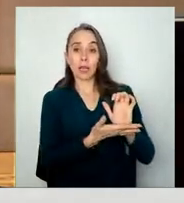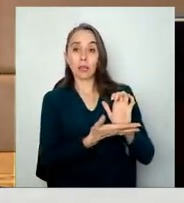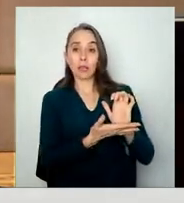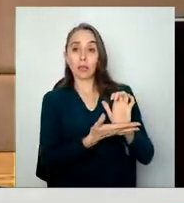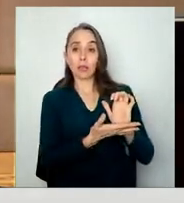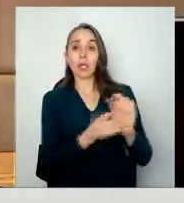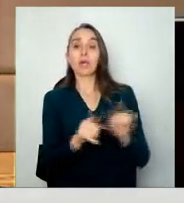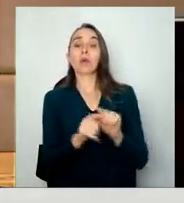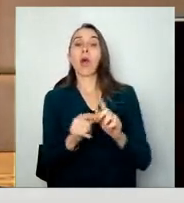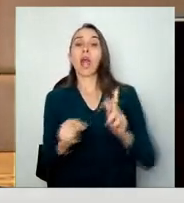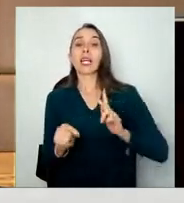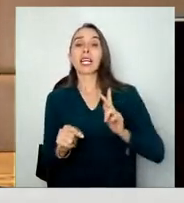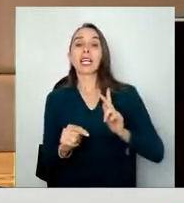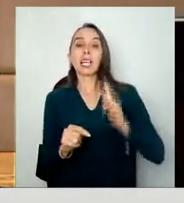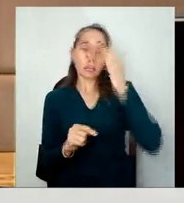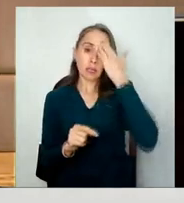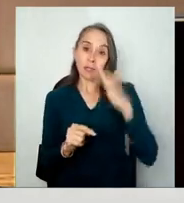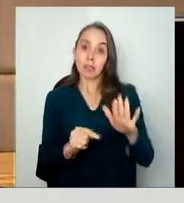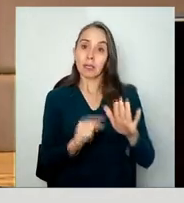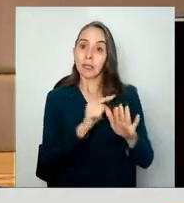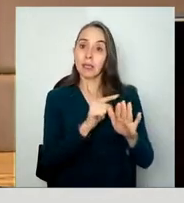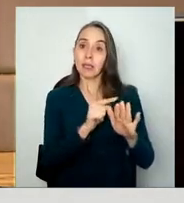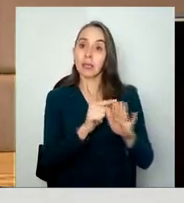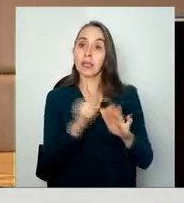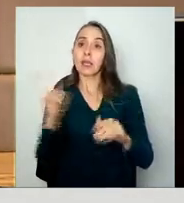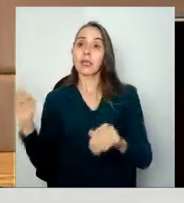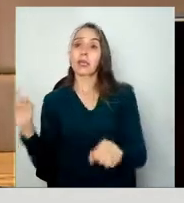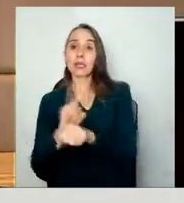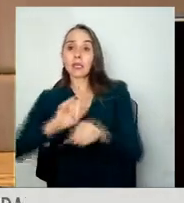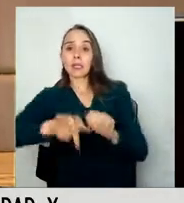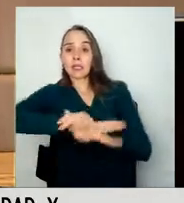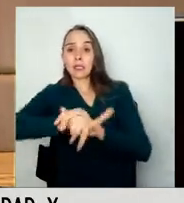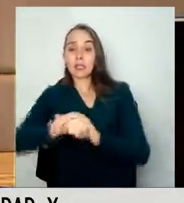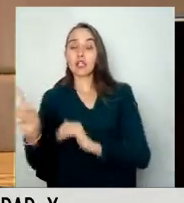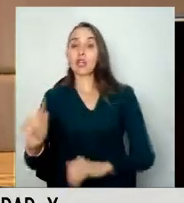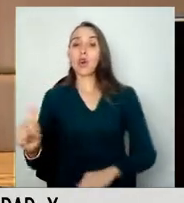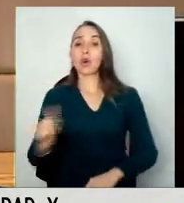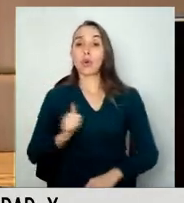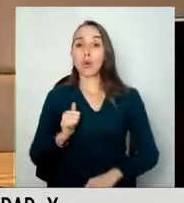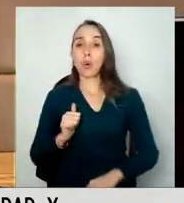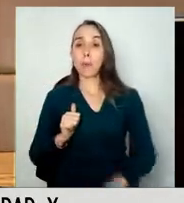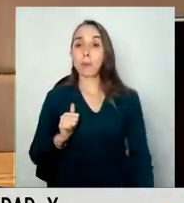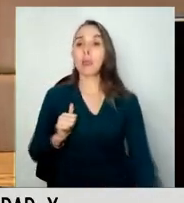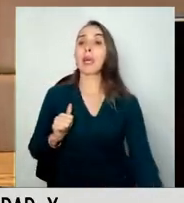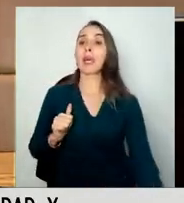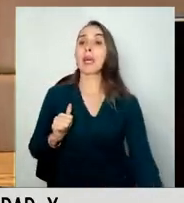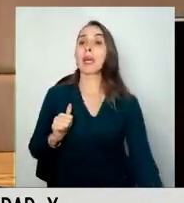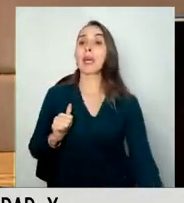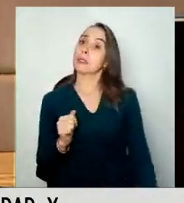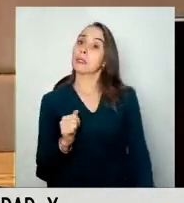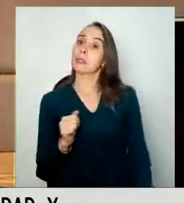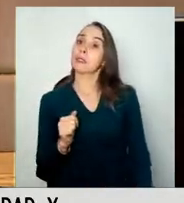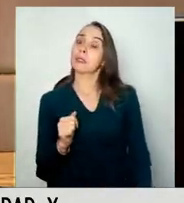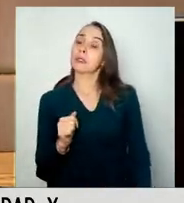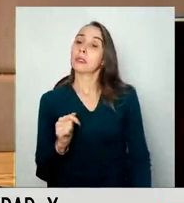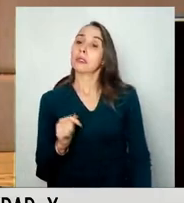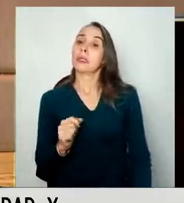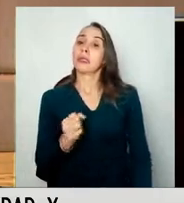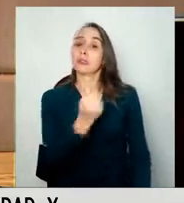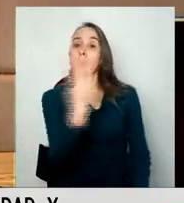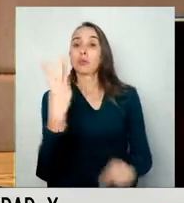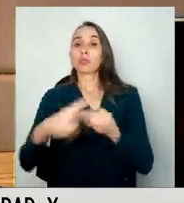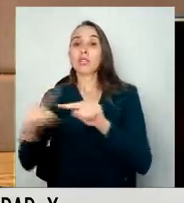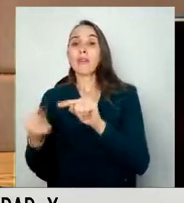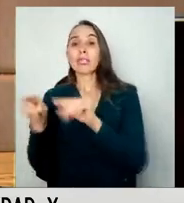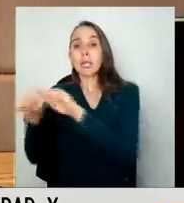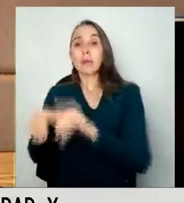negligente que ante la defraudación ante el incumplimiento ya sea de una o más veces por parte de un proveedor